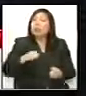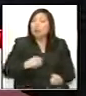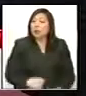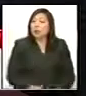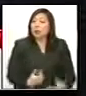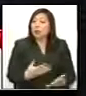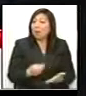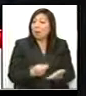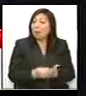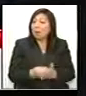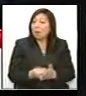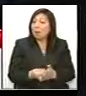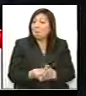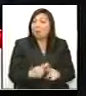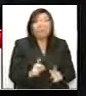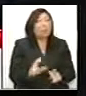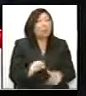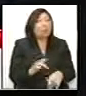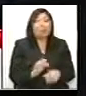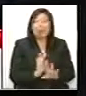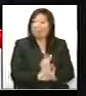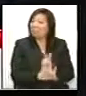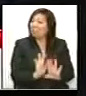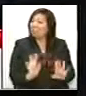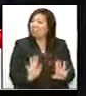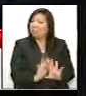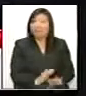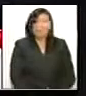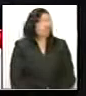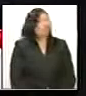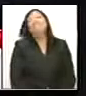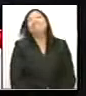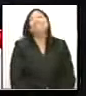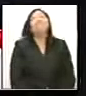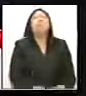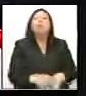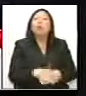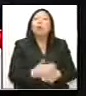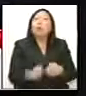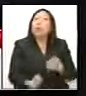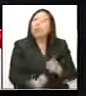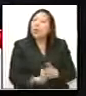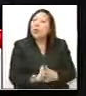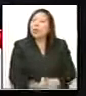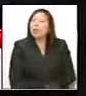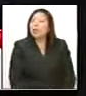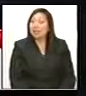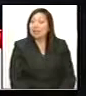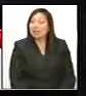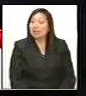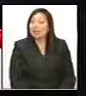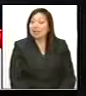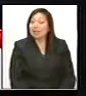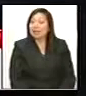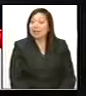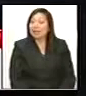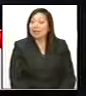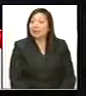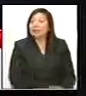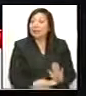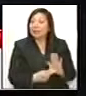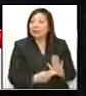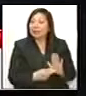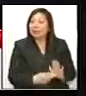ya están comprando la canasta y algunos que no han tocado ni un sol de salir. Porque son gestiones nuevas, porque como dice la